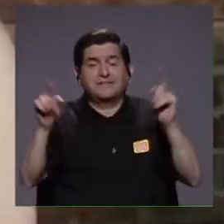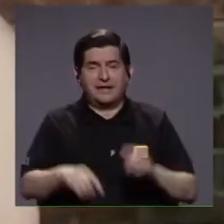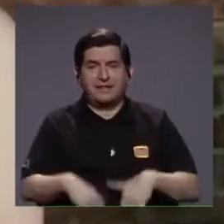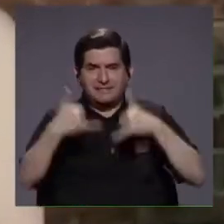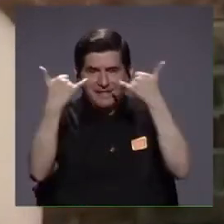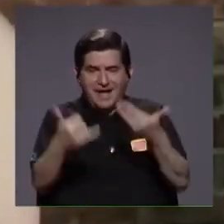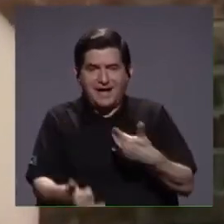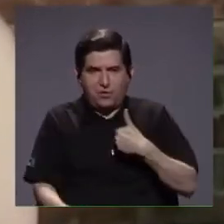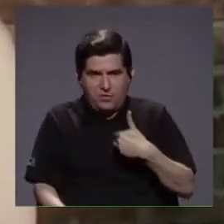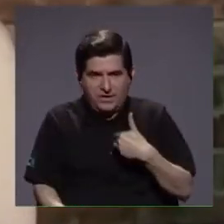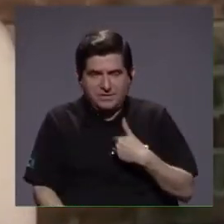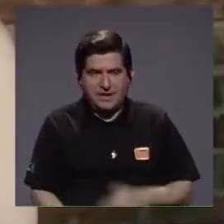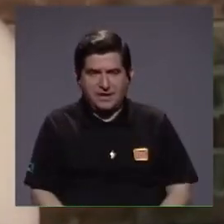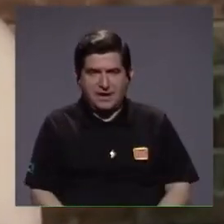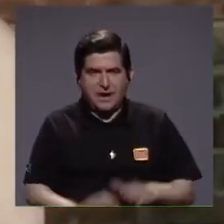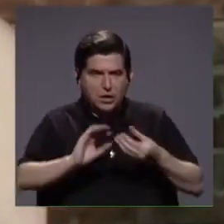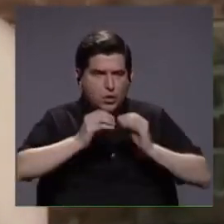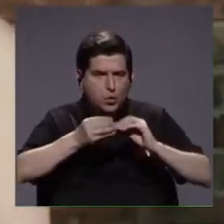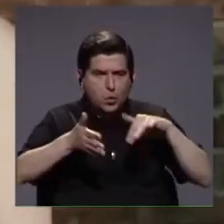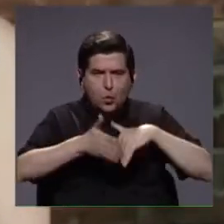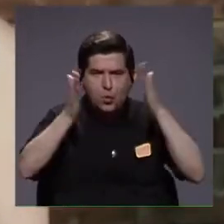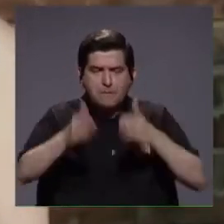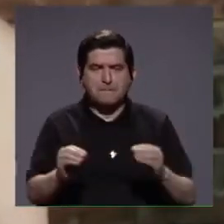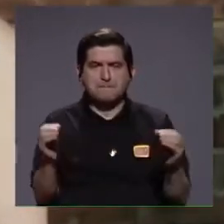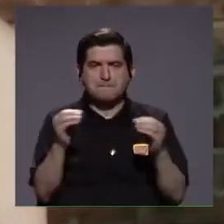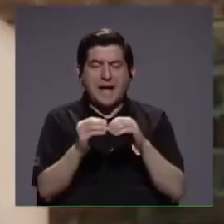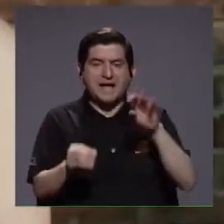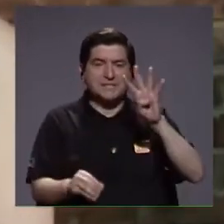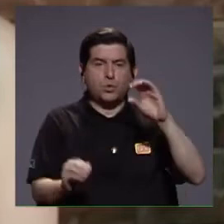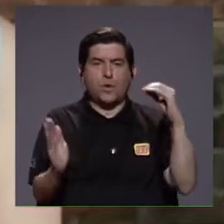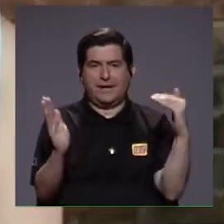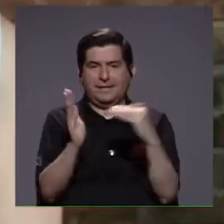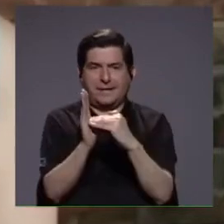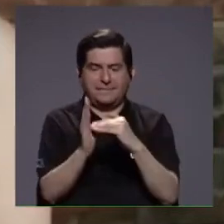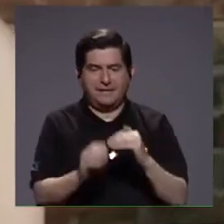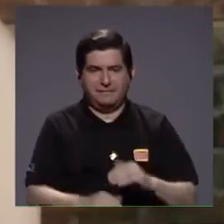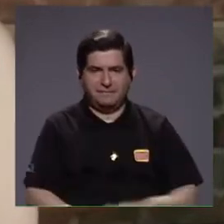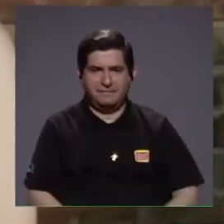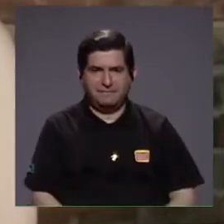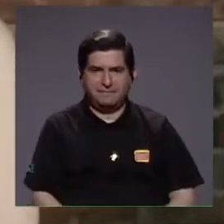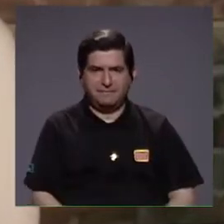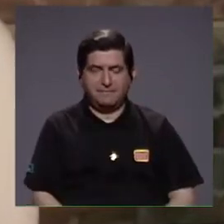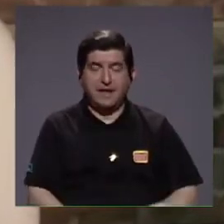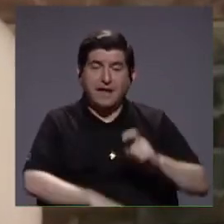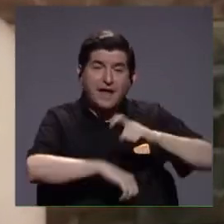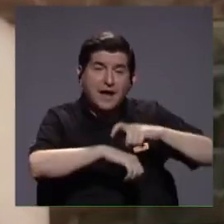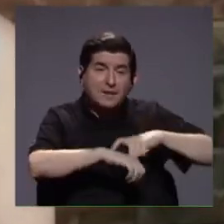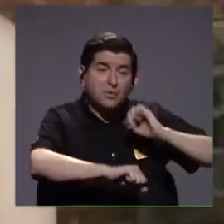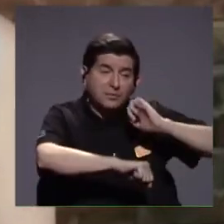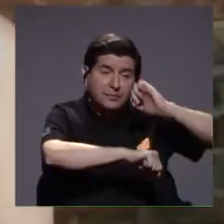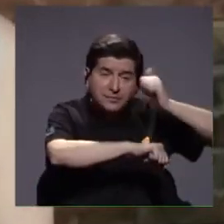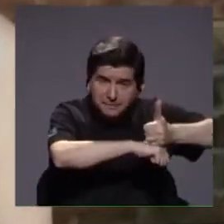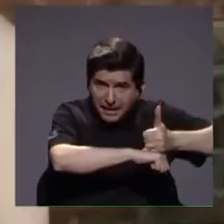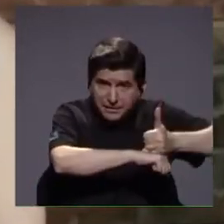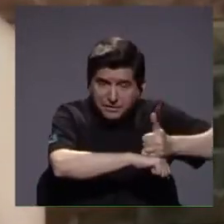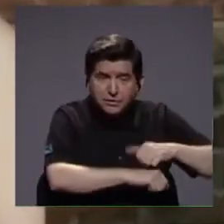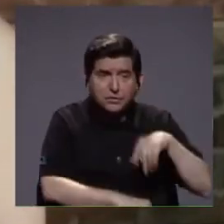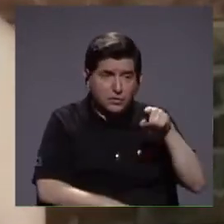diferentes. Vean que ahora tenemos una cantidad de estudiantes que son más de 40 mil estudiantes. En el momento que se